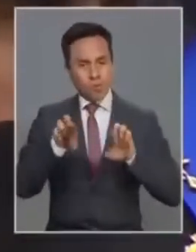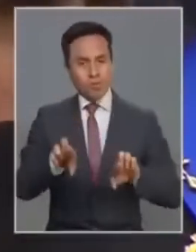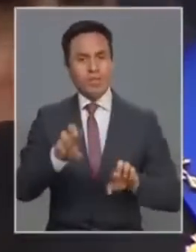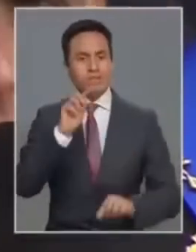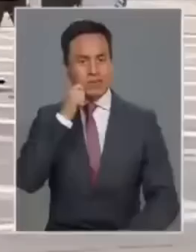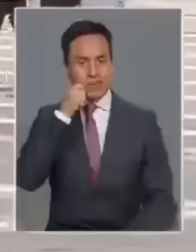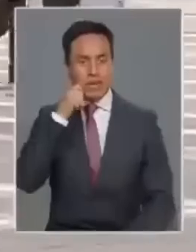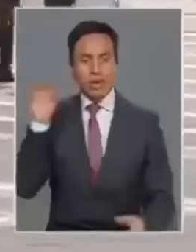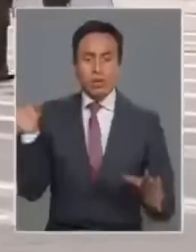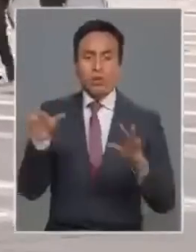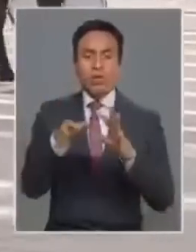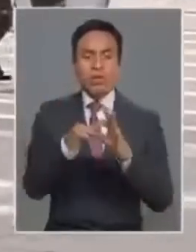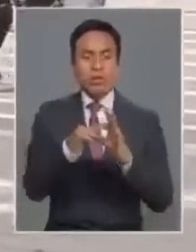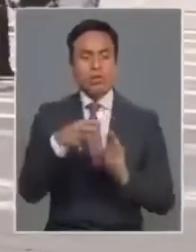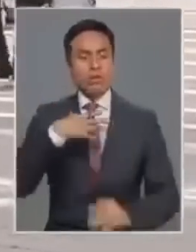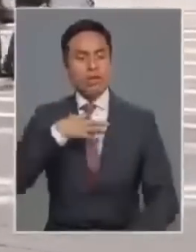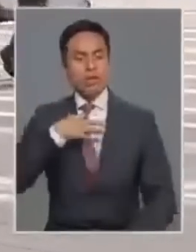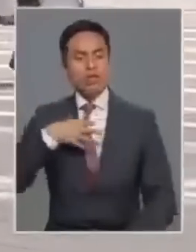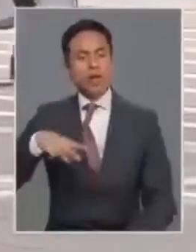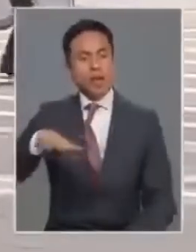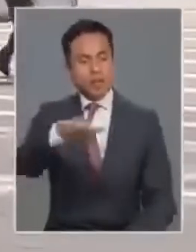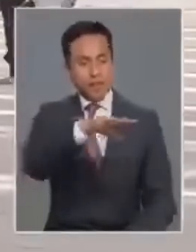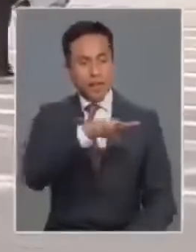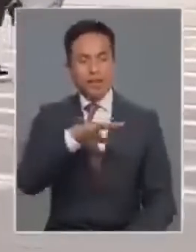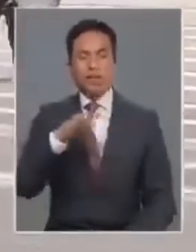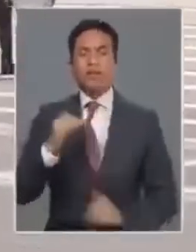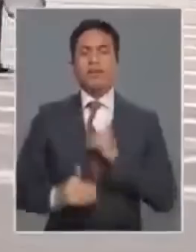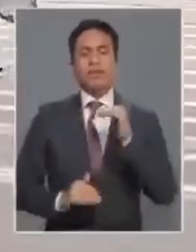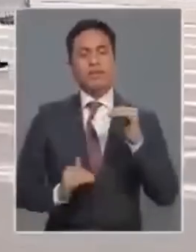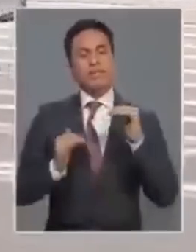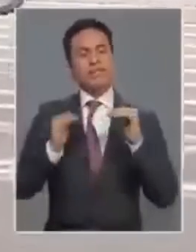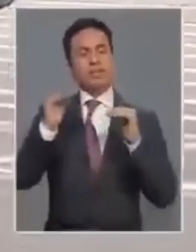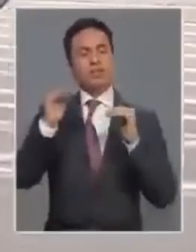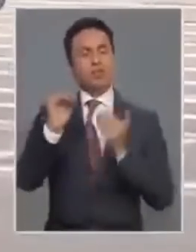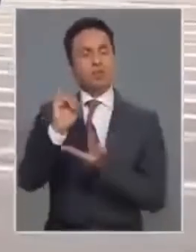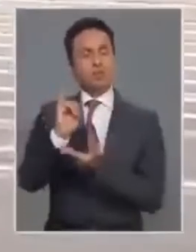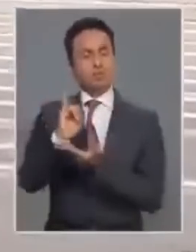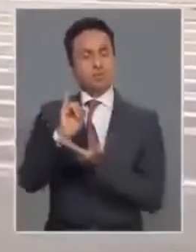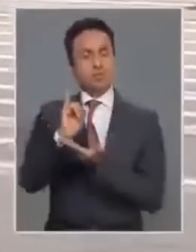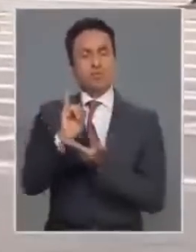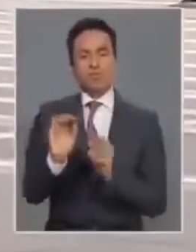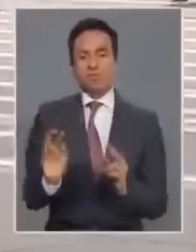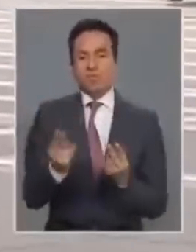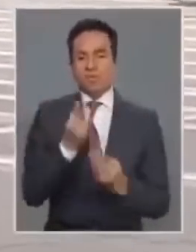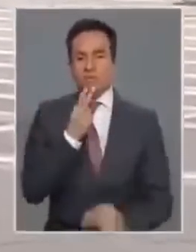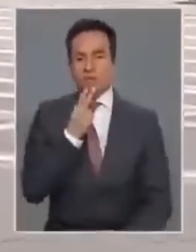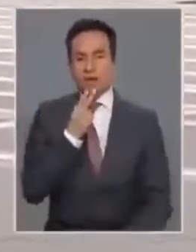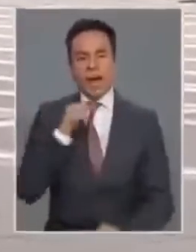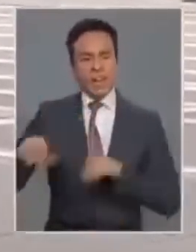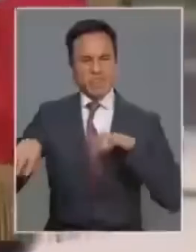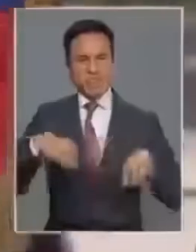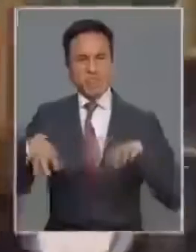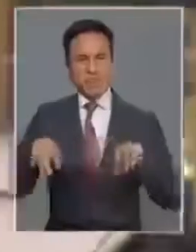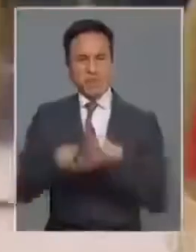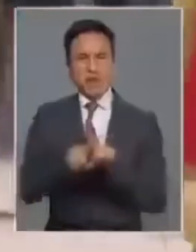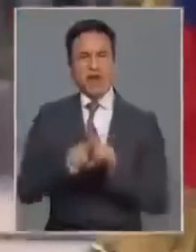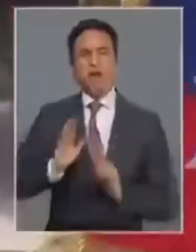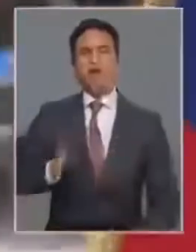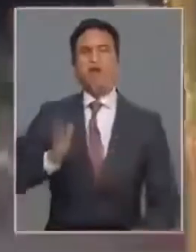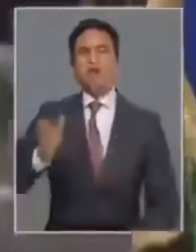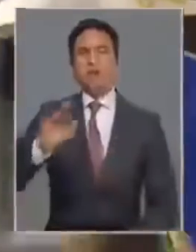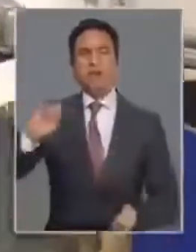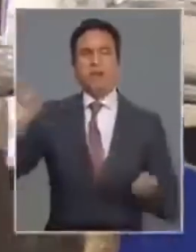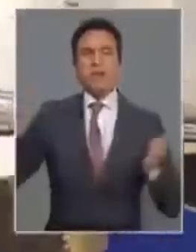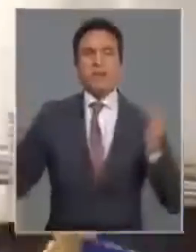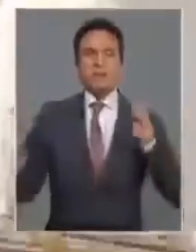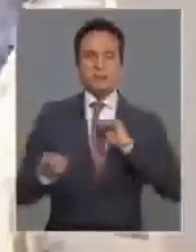que enfocan o mencionan algunos de una escuela a otros de otra escuela a otros de otra academia y por ende, pues